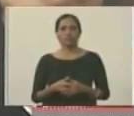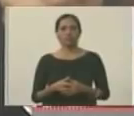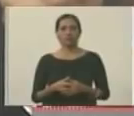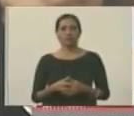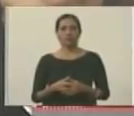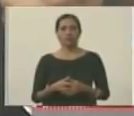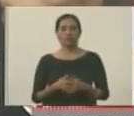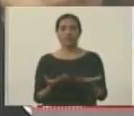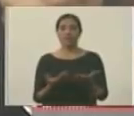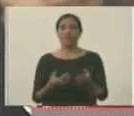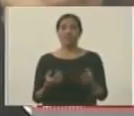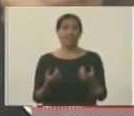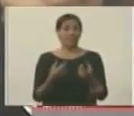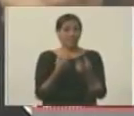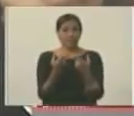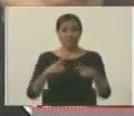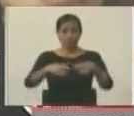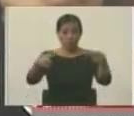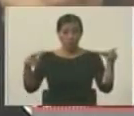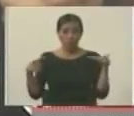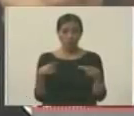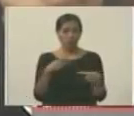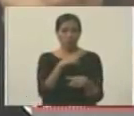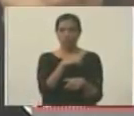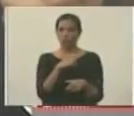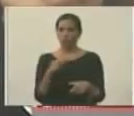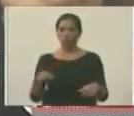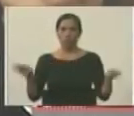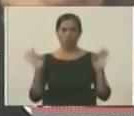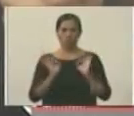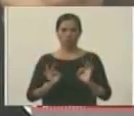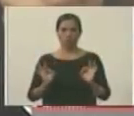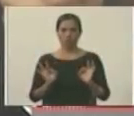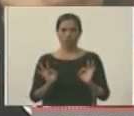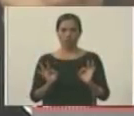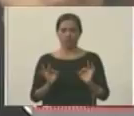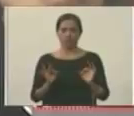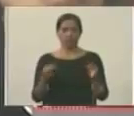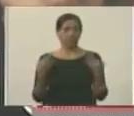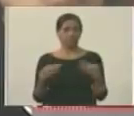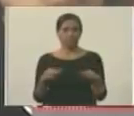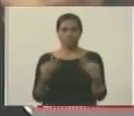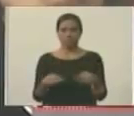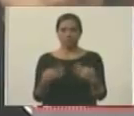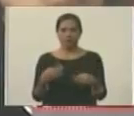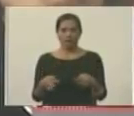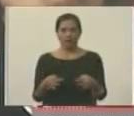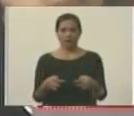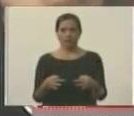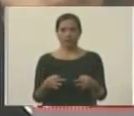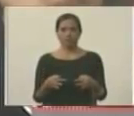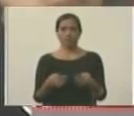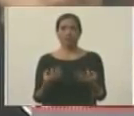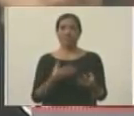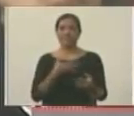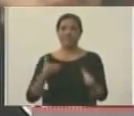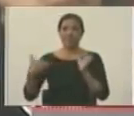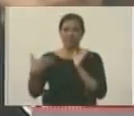dimensiones no convencionales que pretende imponerse a través de los servicios